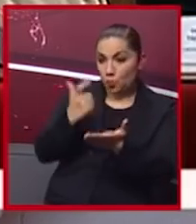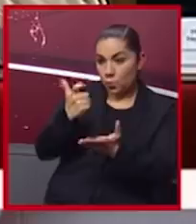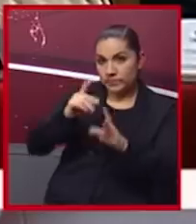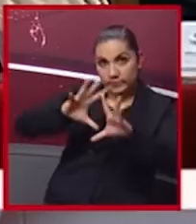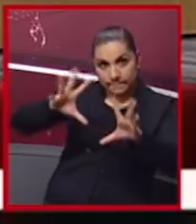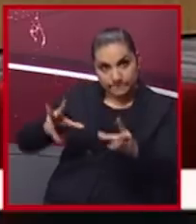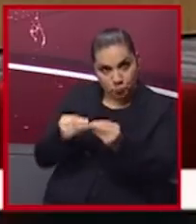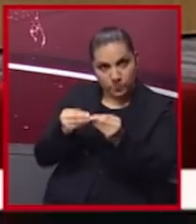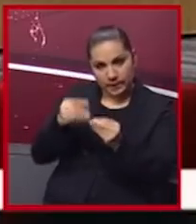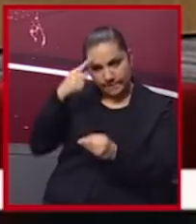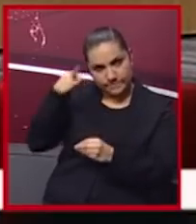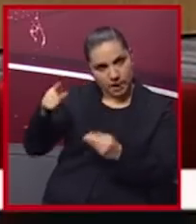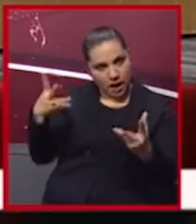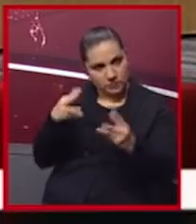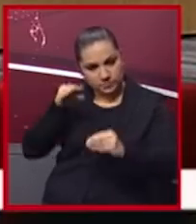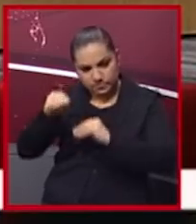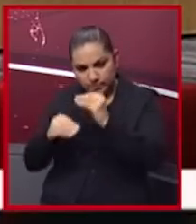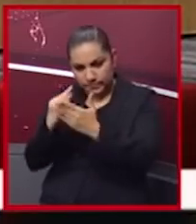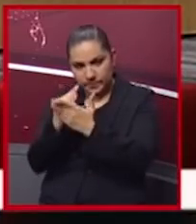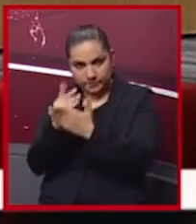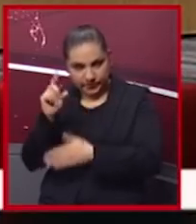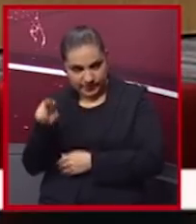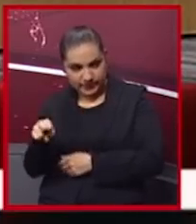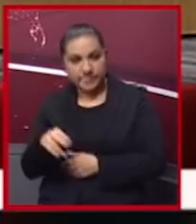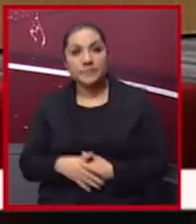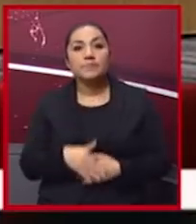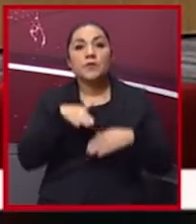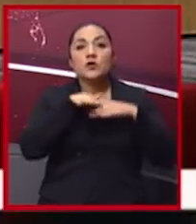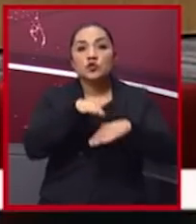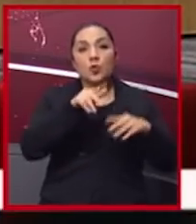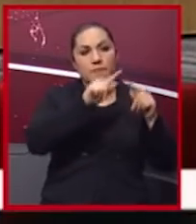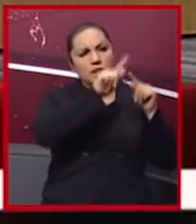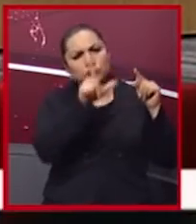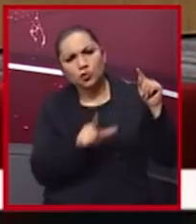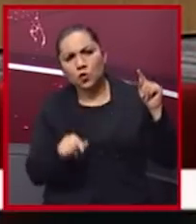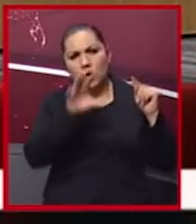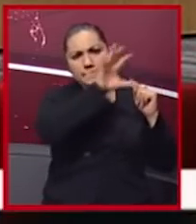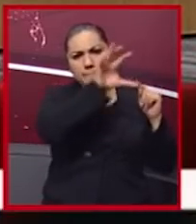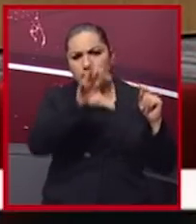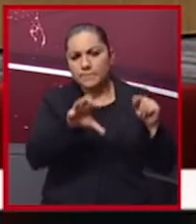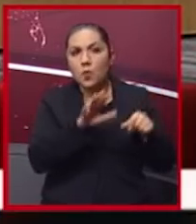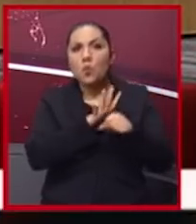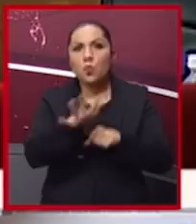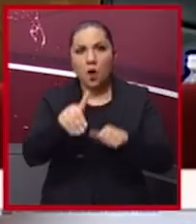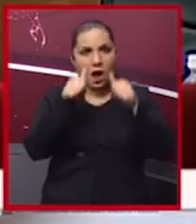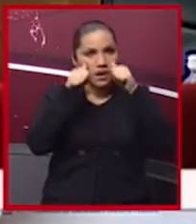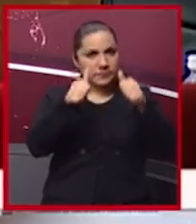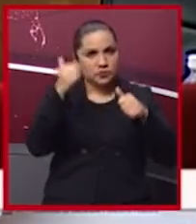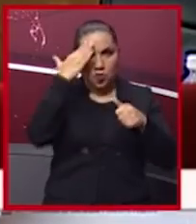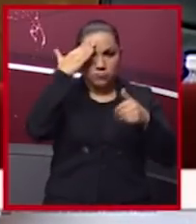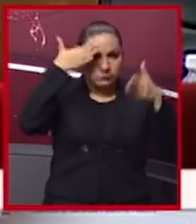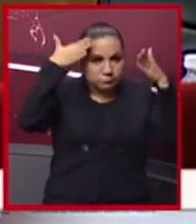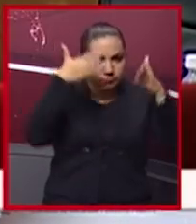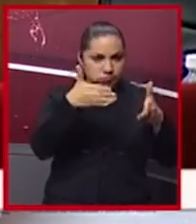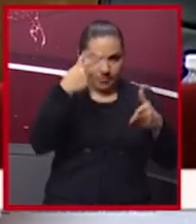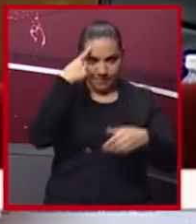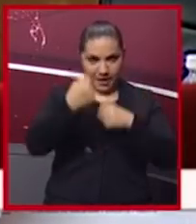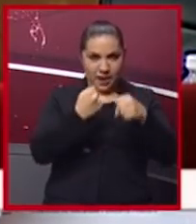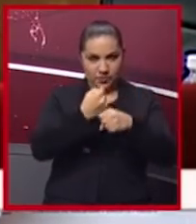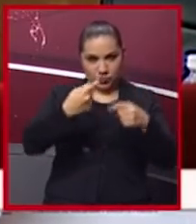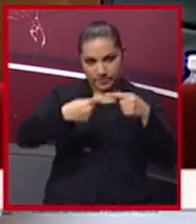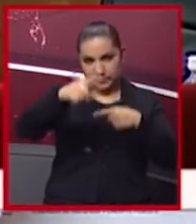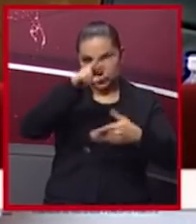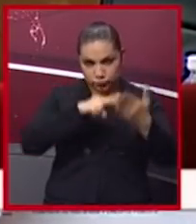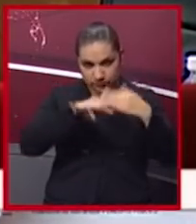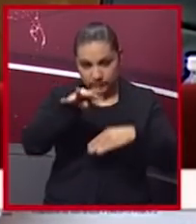La declaratoria de las zonas de atención prioritaria 2019 y la estimación del monto de los recursos federales requeridos